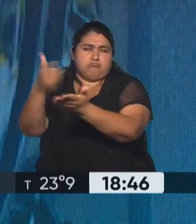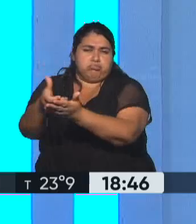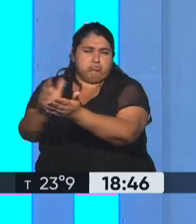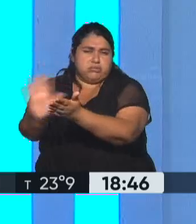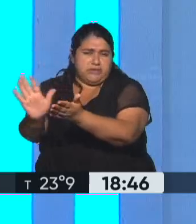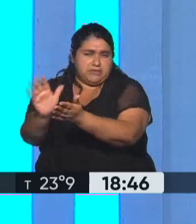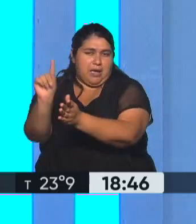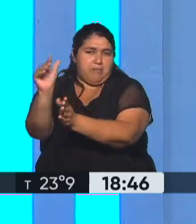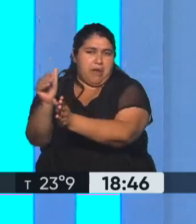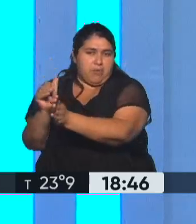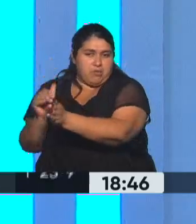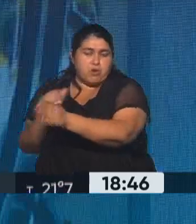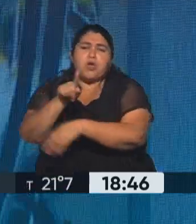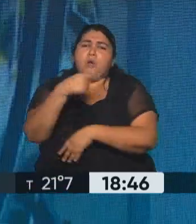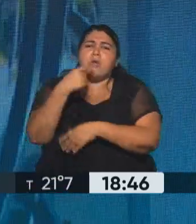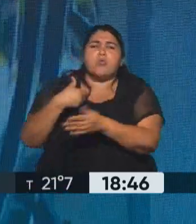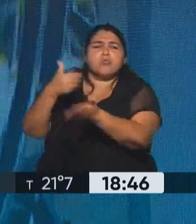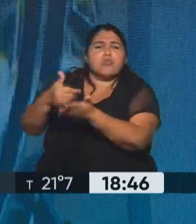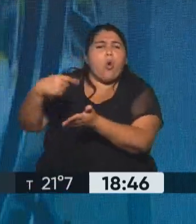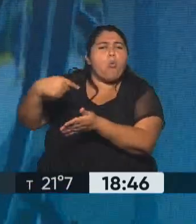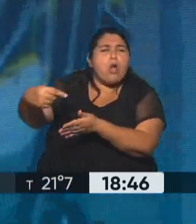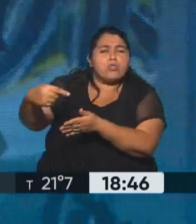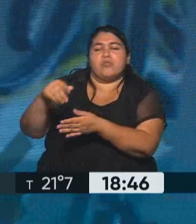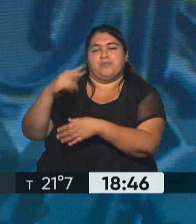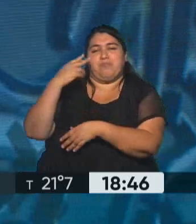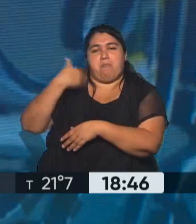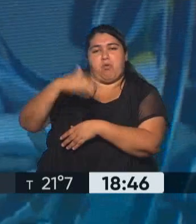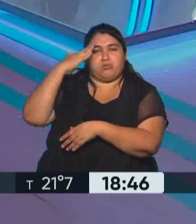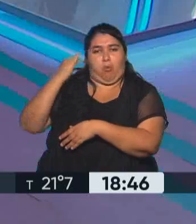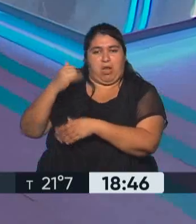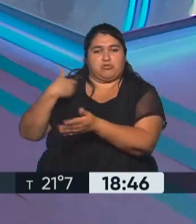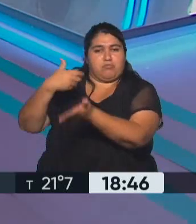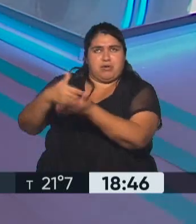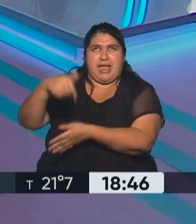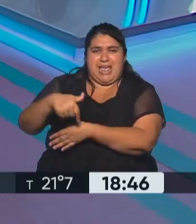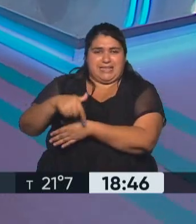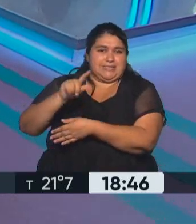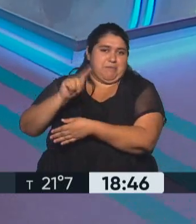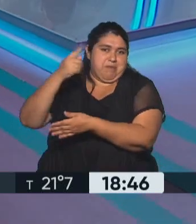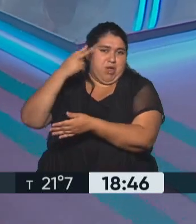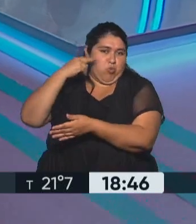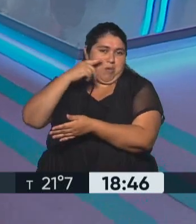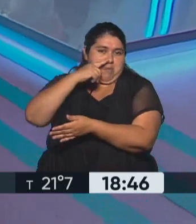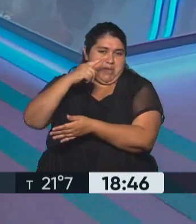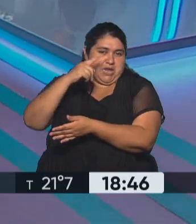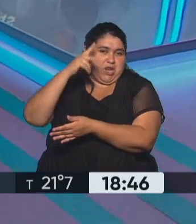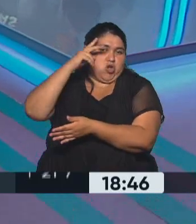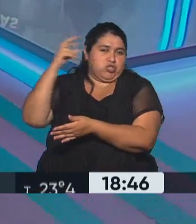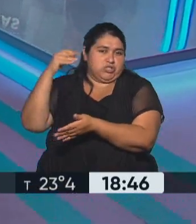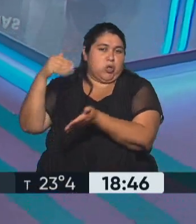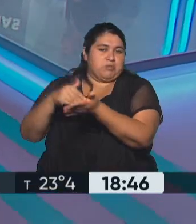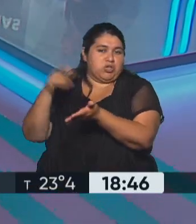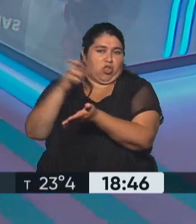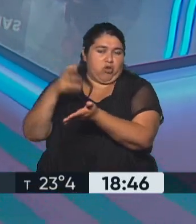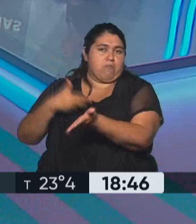primer desembolso cuándo sería, Nasa? En marzo. Se espera que justamente ya sea este mes, este primer desembolso de 9.800 millones